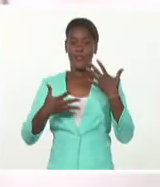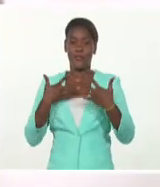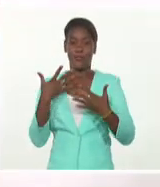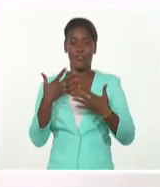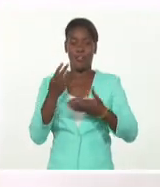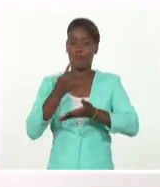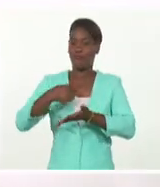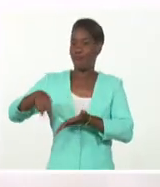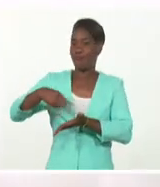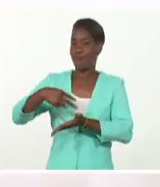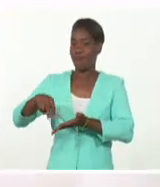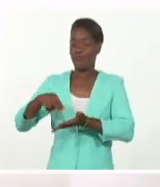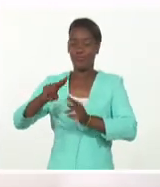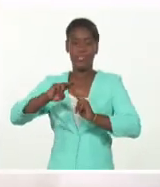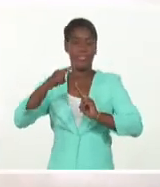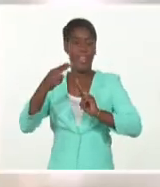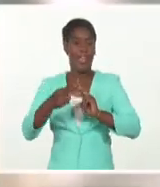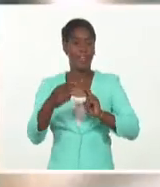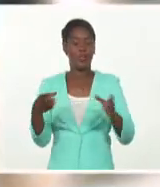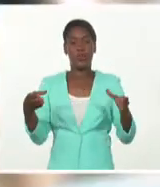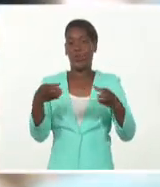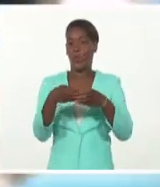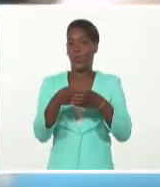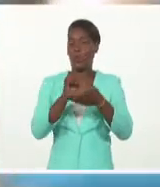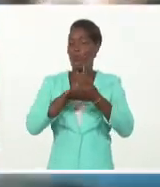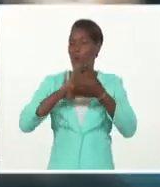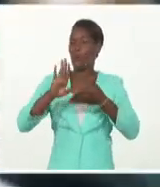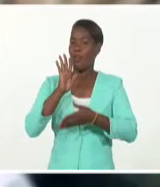y la danza de El Camarón Encantado.